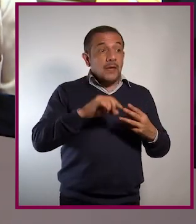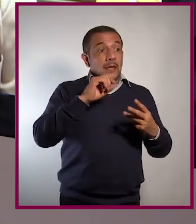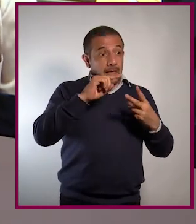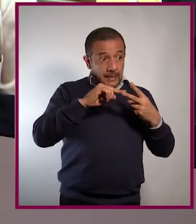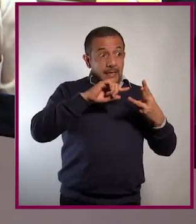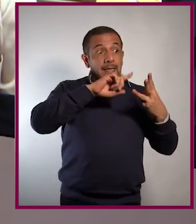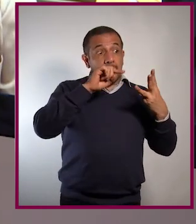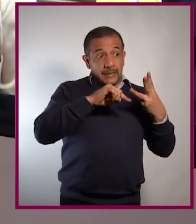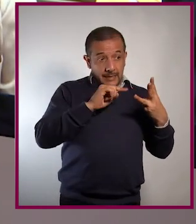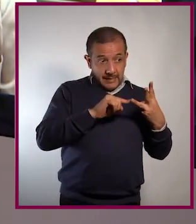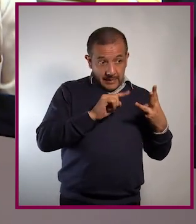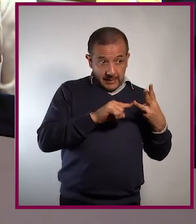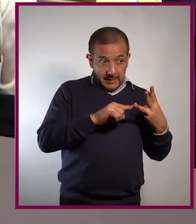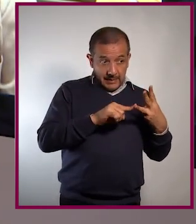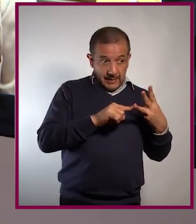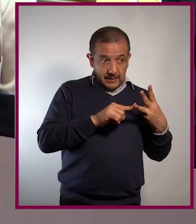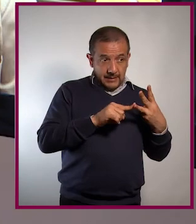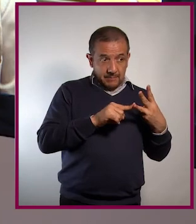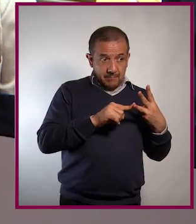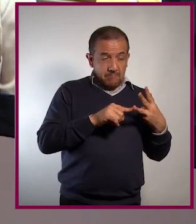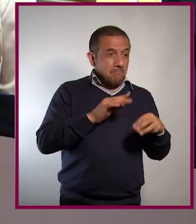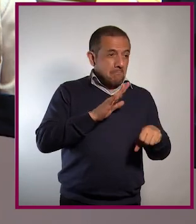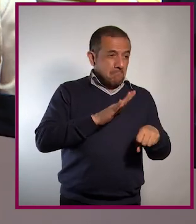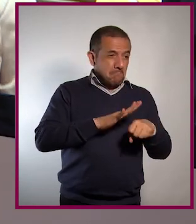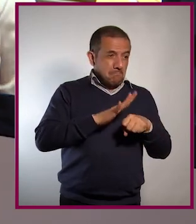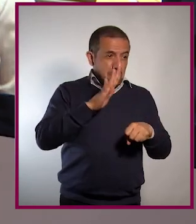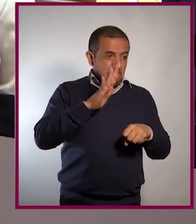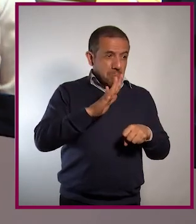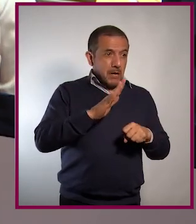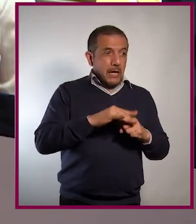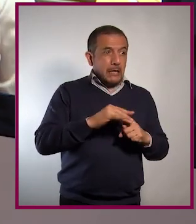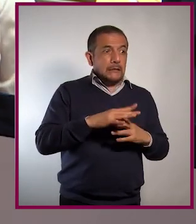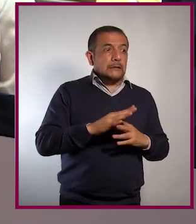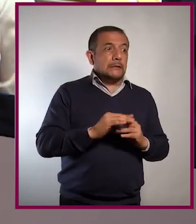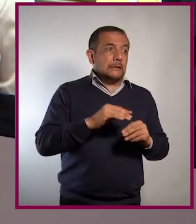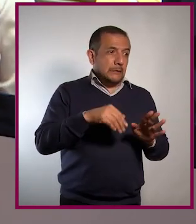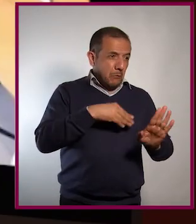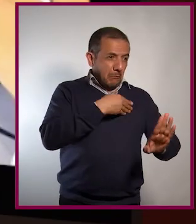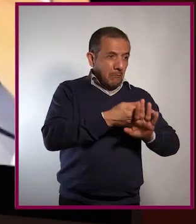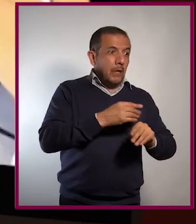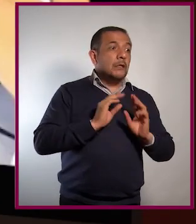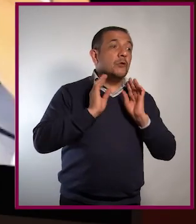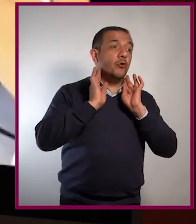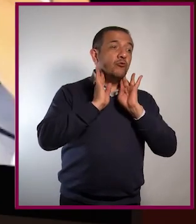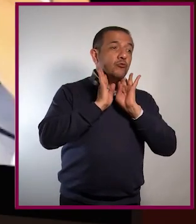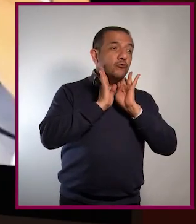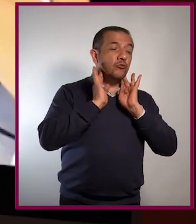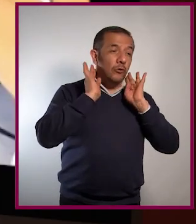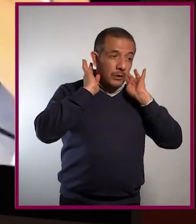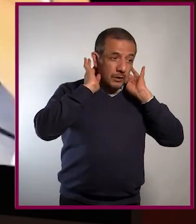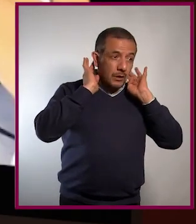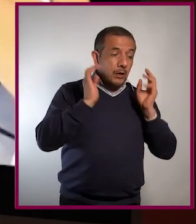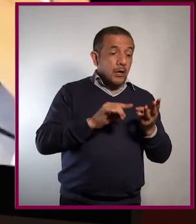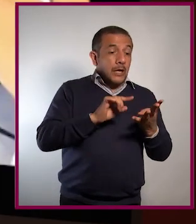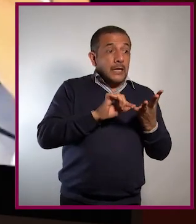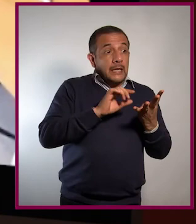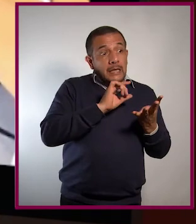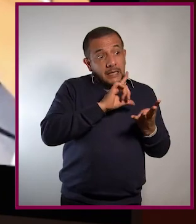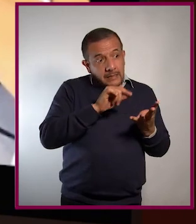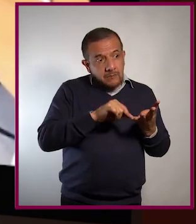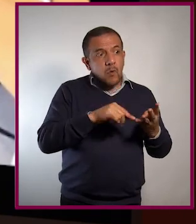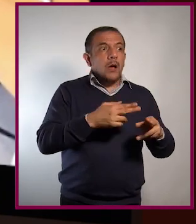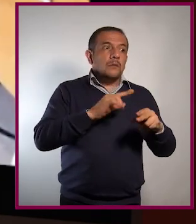La tercera parte con mayor frecuencia son los ganglios. Y luego ya empiezan otros como